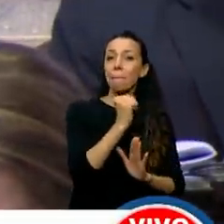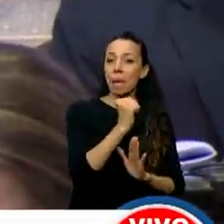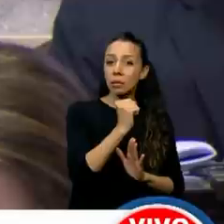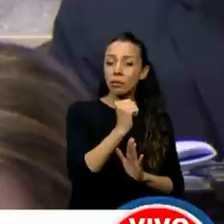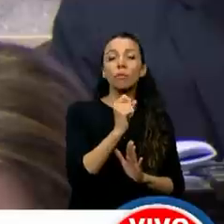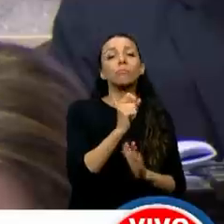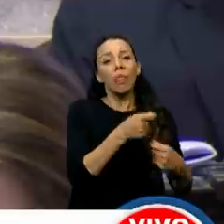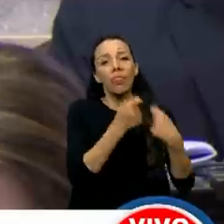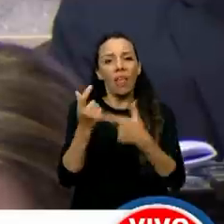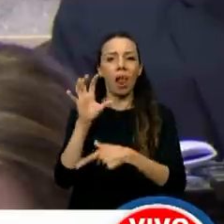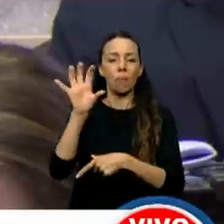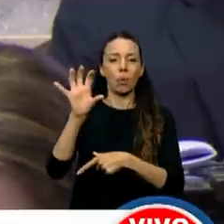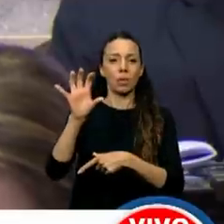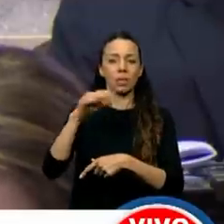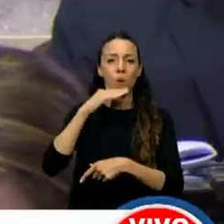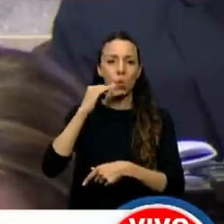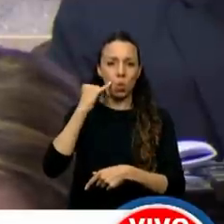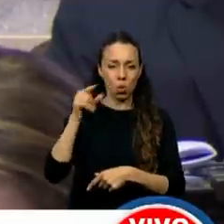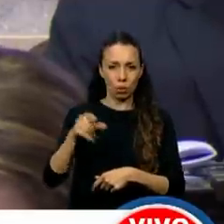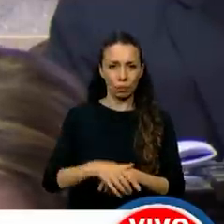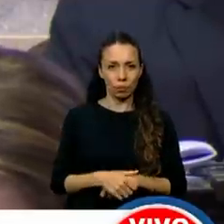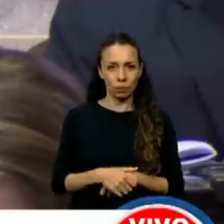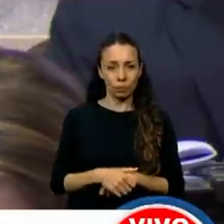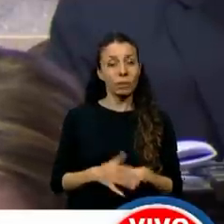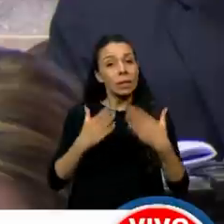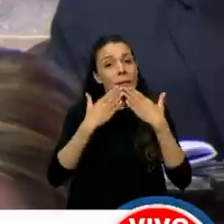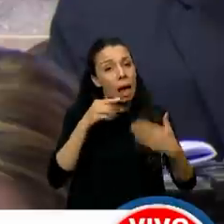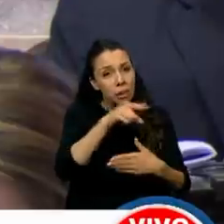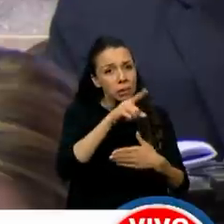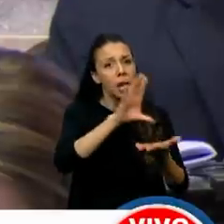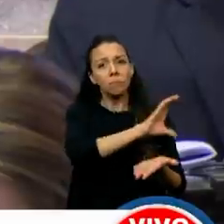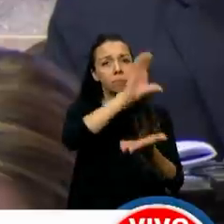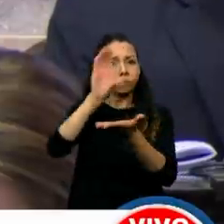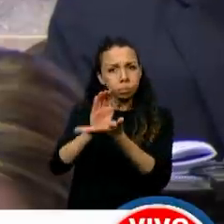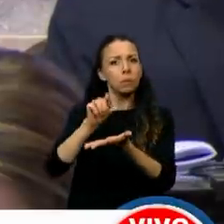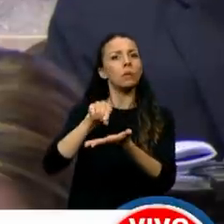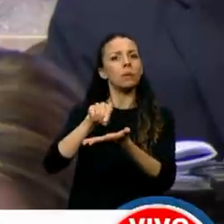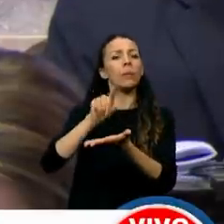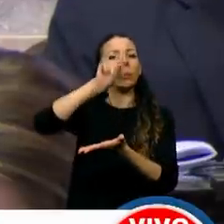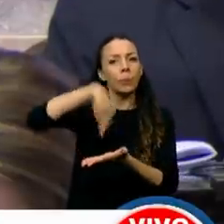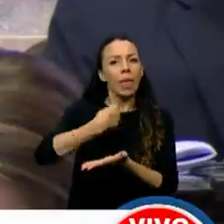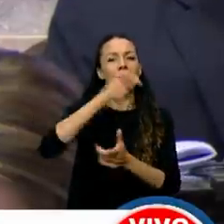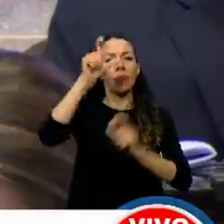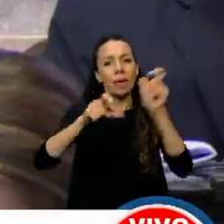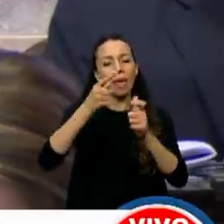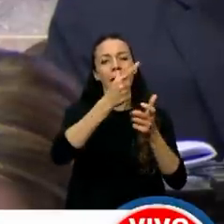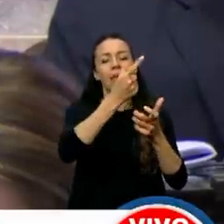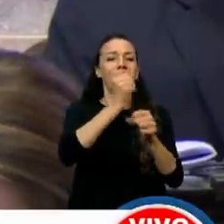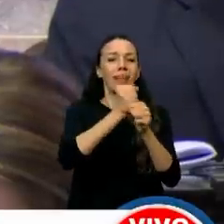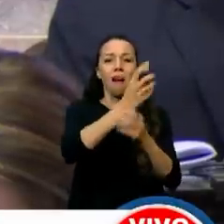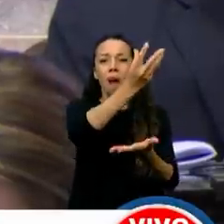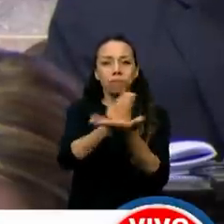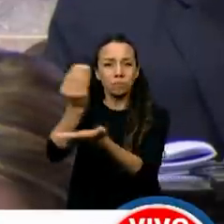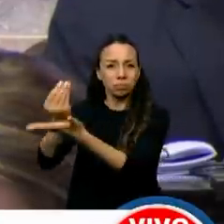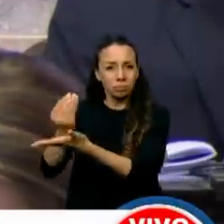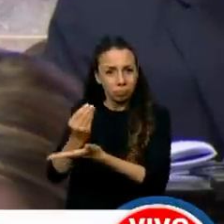para la provincia de jujuy esto tiene un impacto directo en las fuentes de empleo de manera directa e